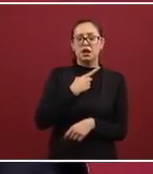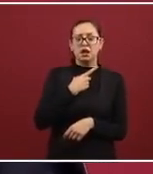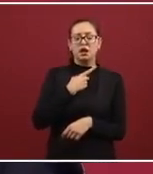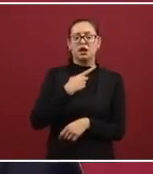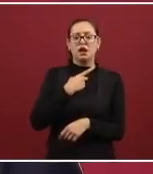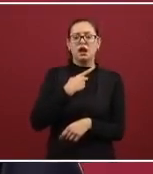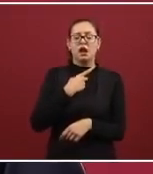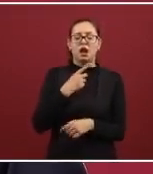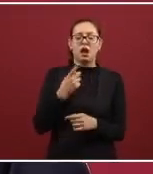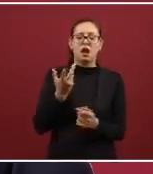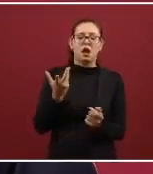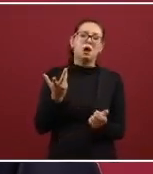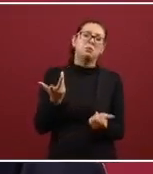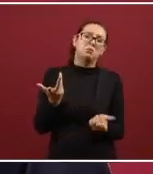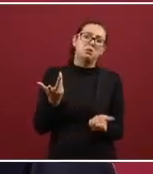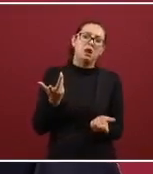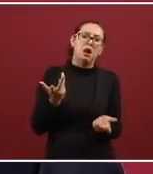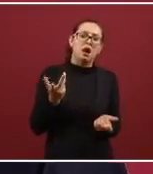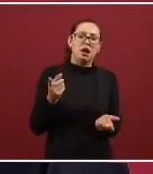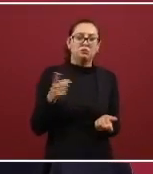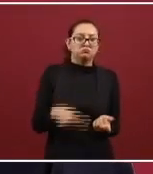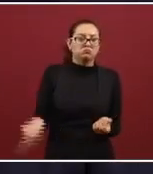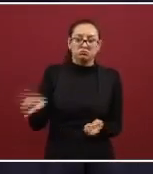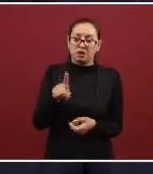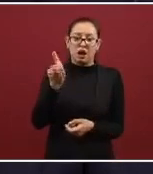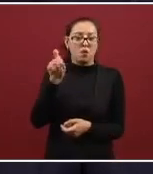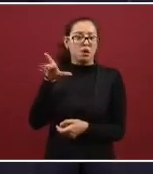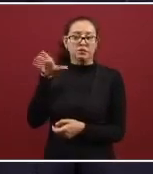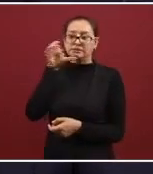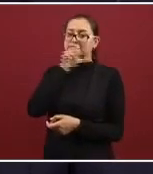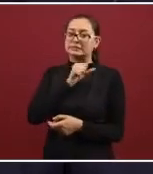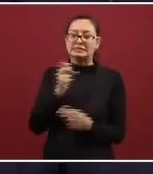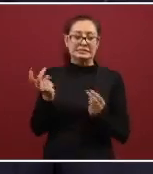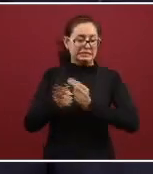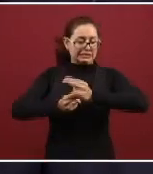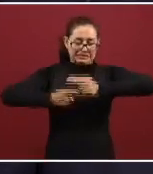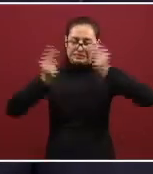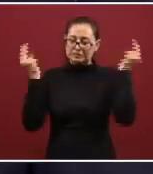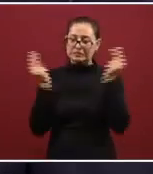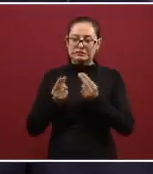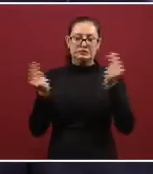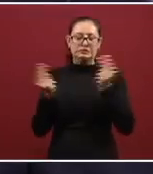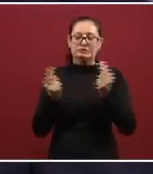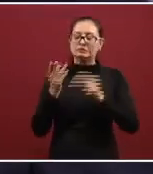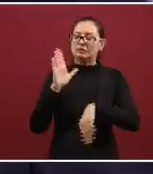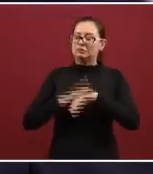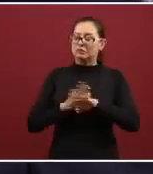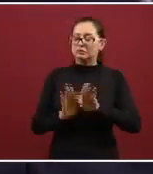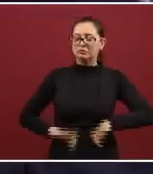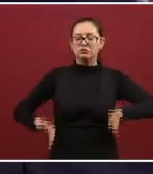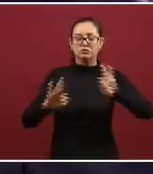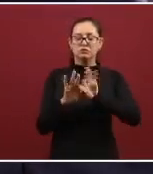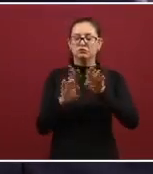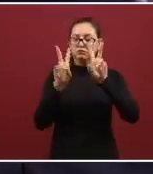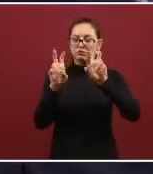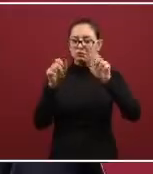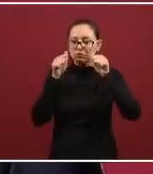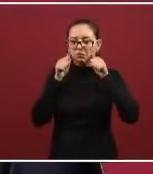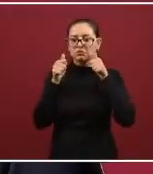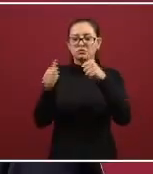para ellos lo más importante es todo lo que tiene que ver con el tratamiento del agua.